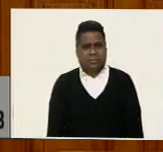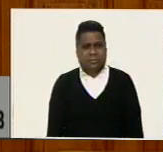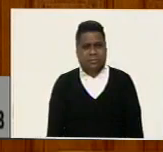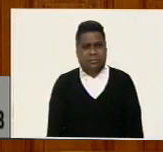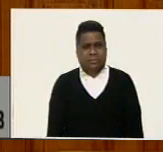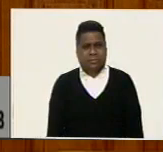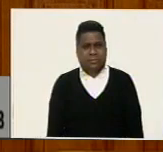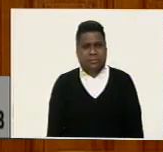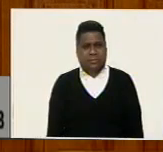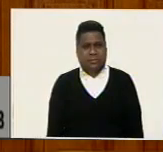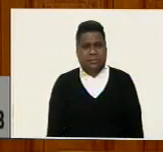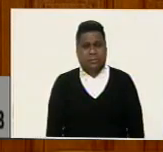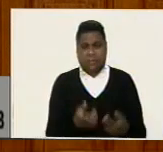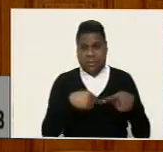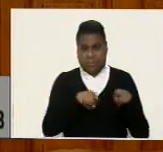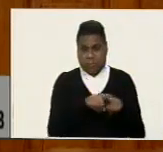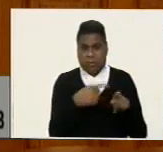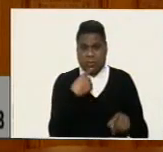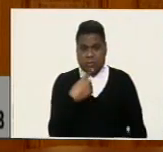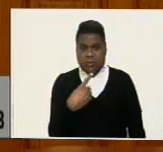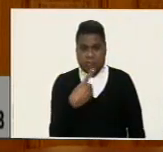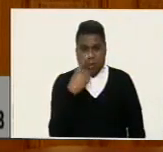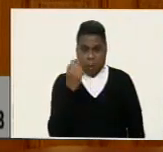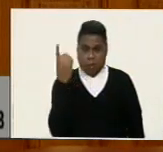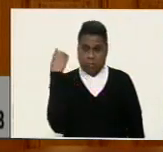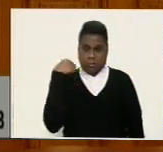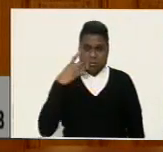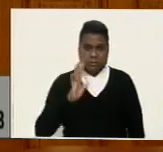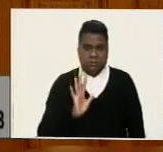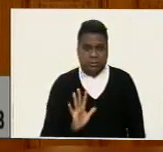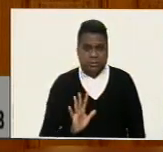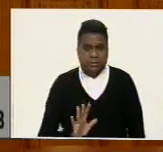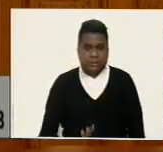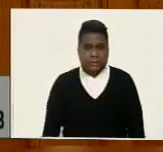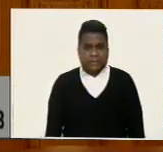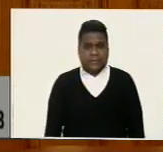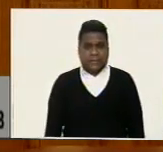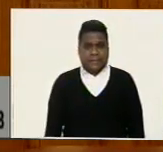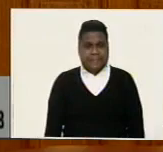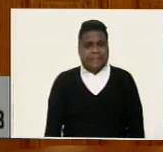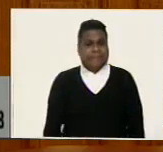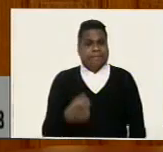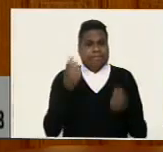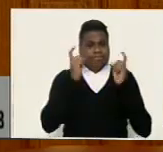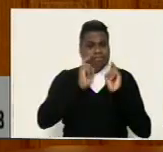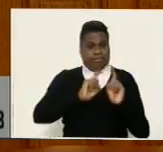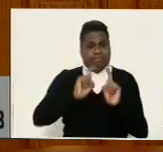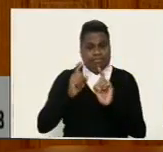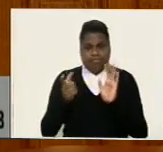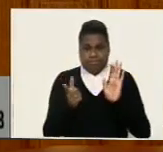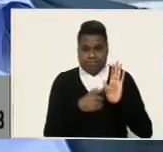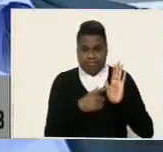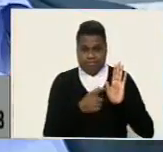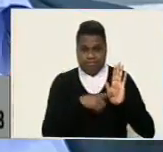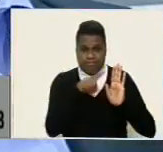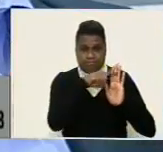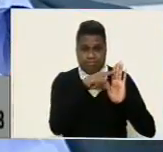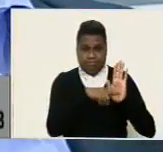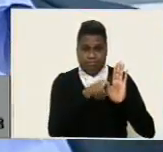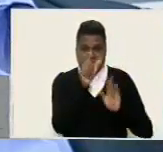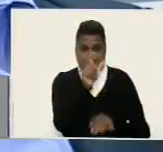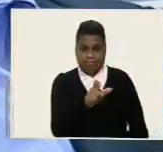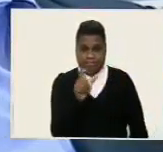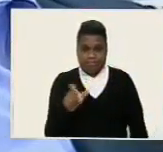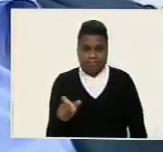Ortega, estamos aquí para darle una lección a estas personas, a